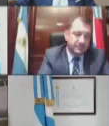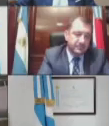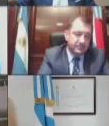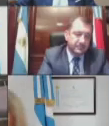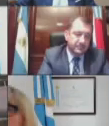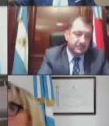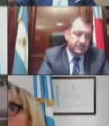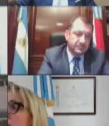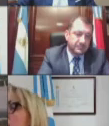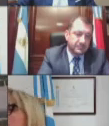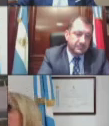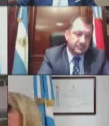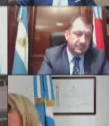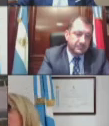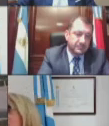cámara de diputados